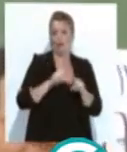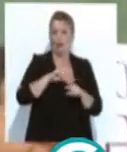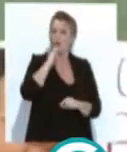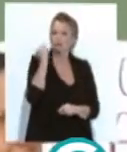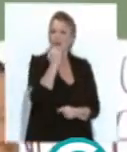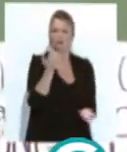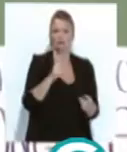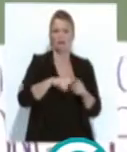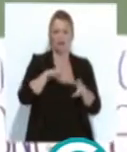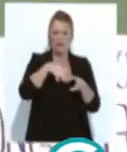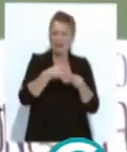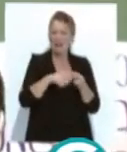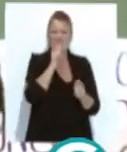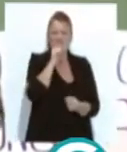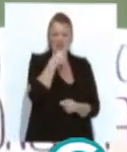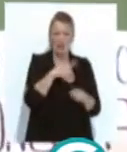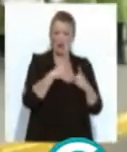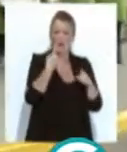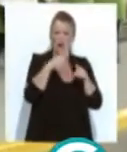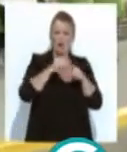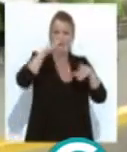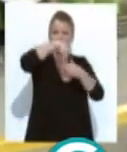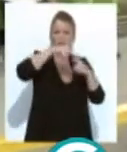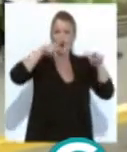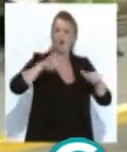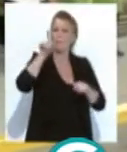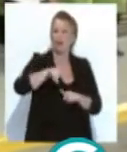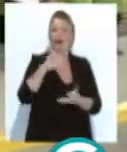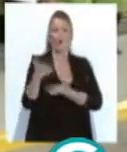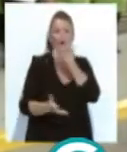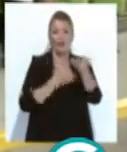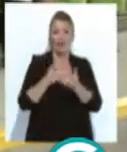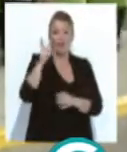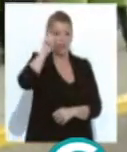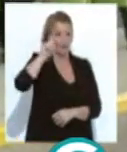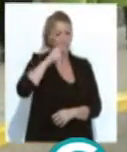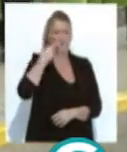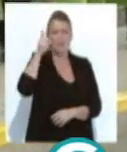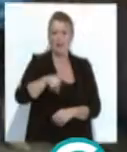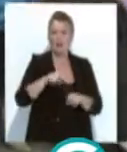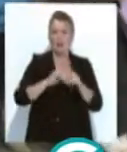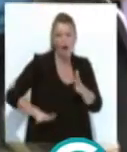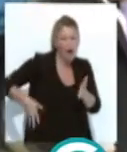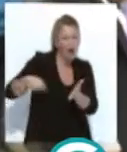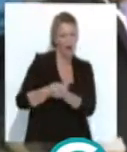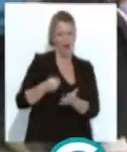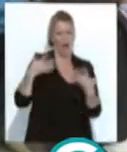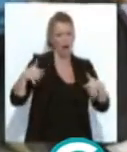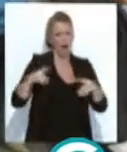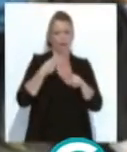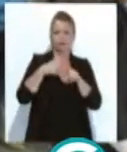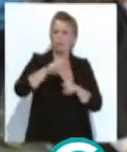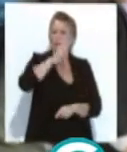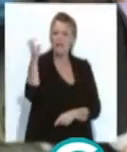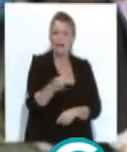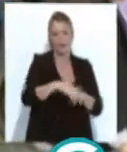del material viejo y escaso, tanto de las aulas como de cocina. Incluso los propios docentes aseguran haber costeado de sus bolsillos instrumentos para